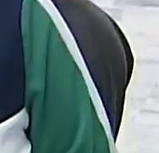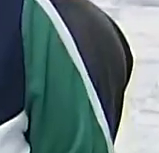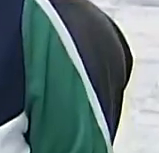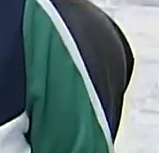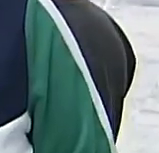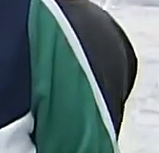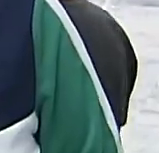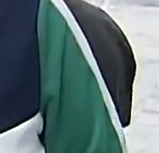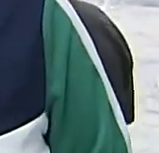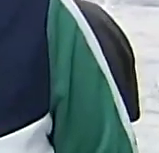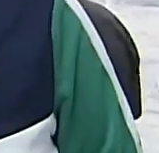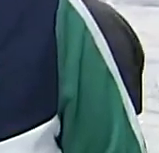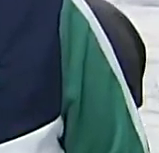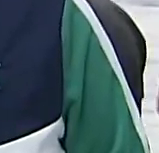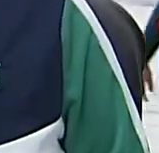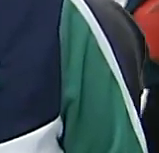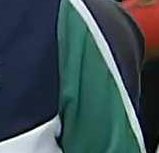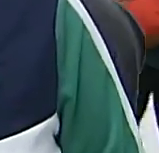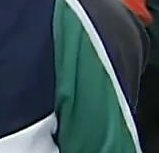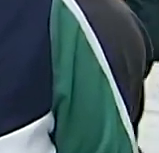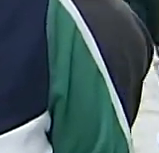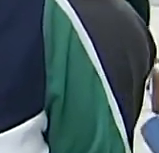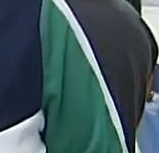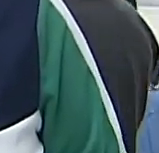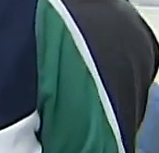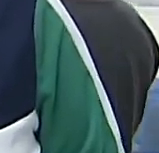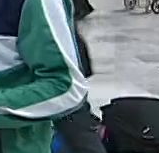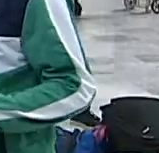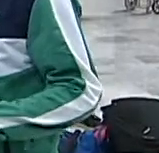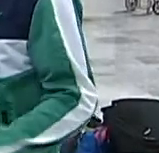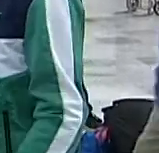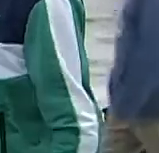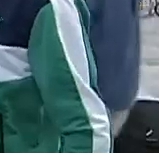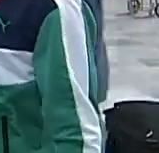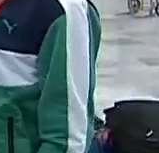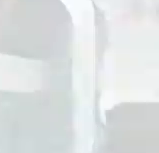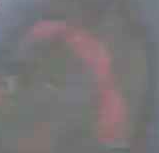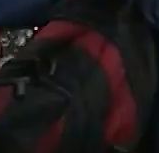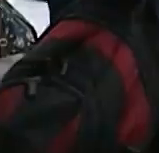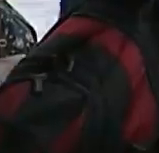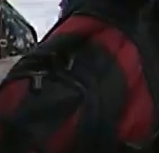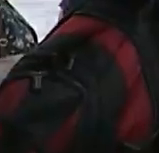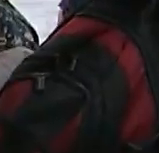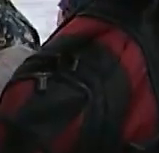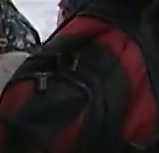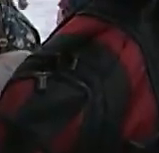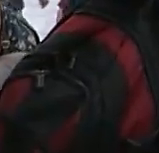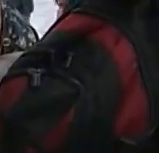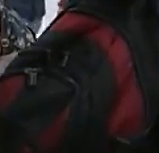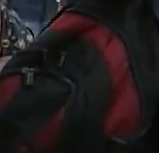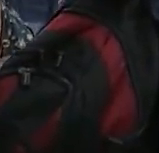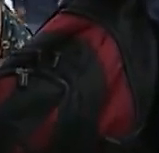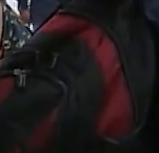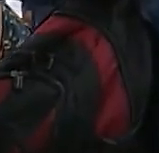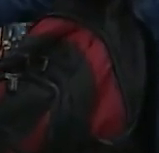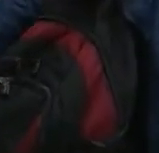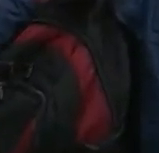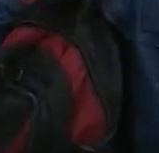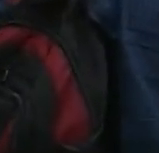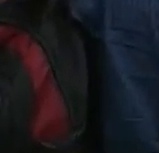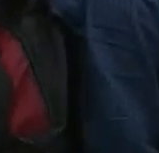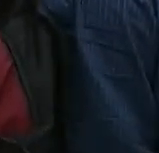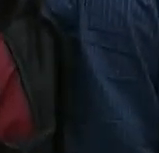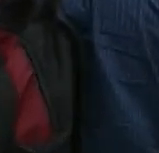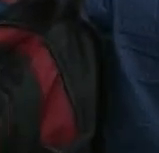veía cansados por el viaje, pero sus rostros reflejaban orgullo por lo alcanzado. Fue una competencia bastante dura, había